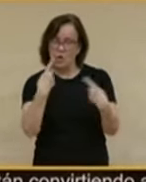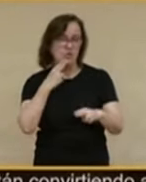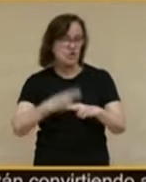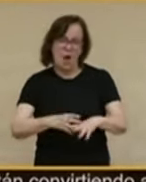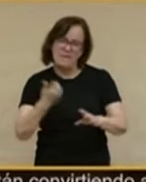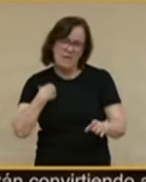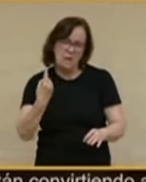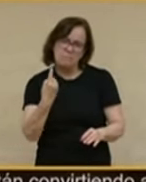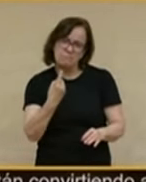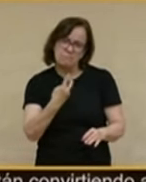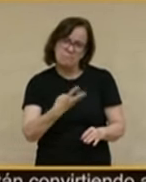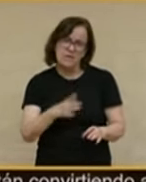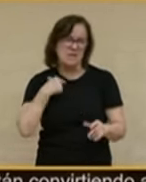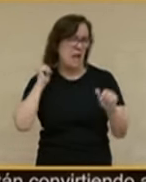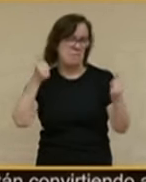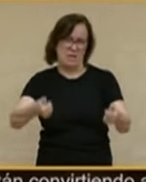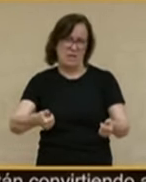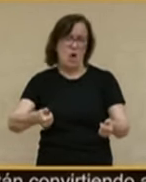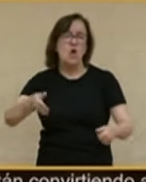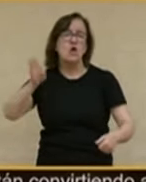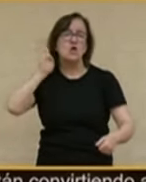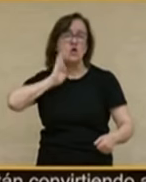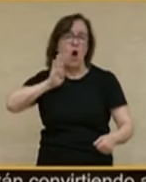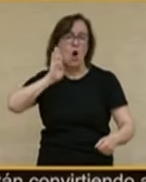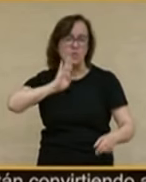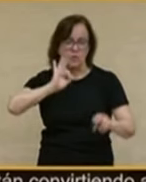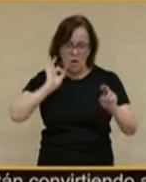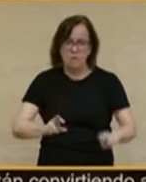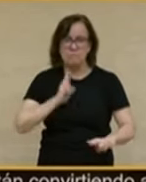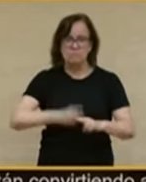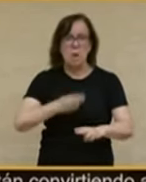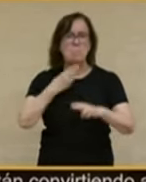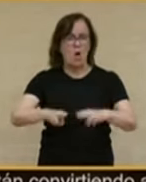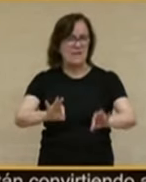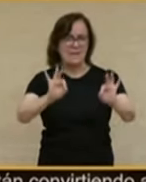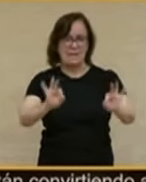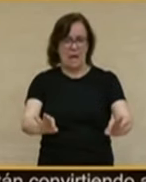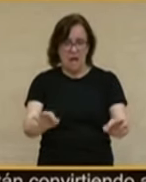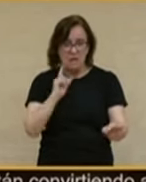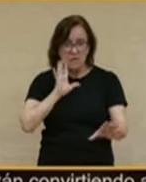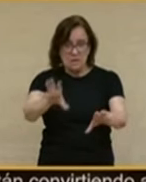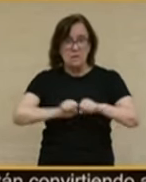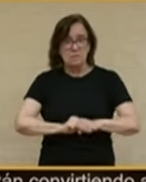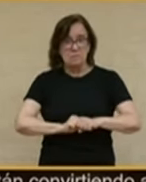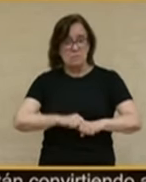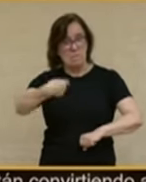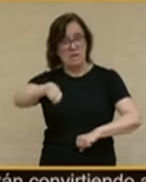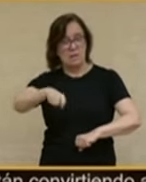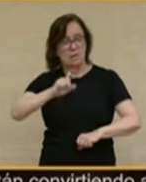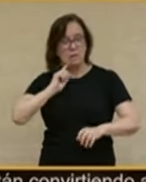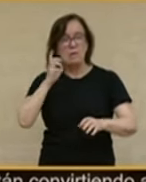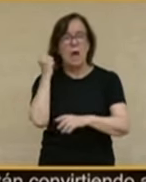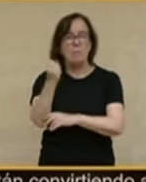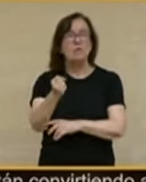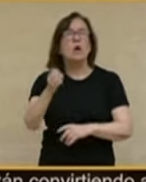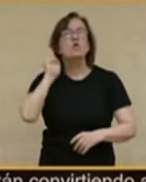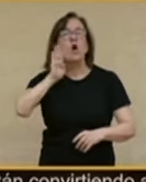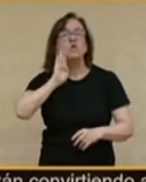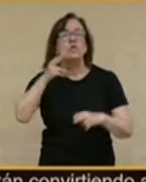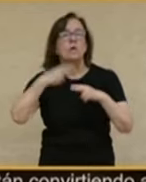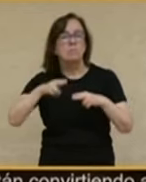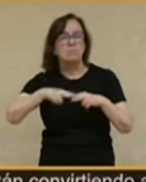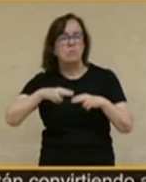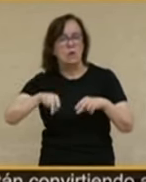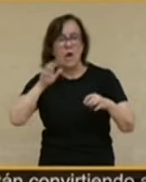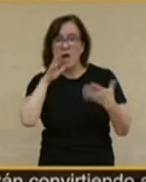nombre. Lo hemos dicho desde el principio, corrupción política. Sí, señorías, para llegar a la Moncloa, Sánchez se ha apoyado en la corrupción política de este